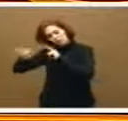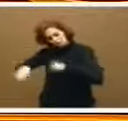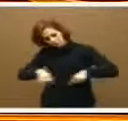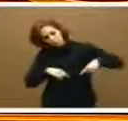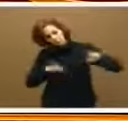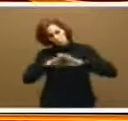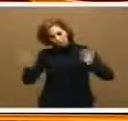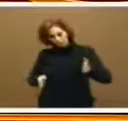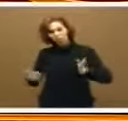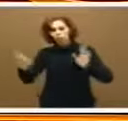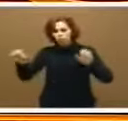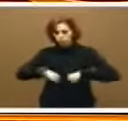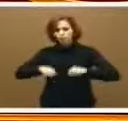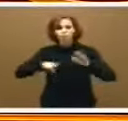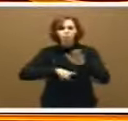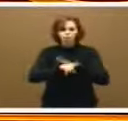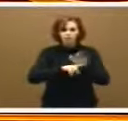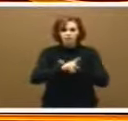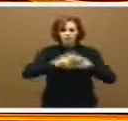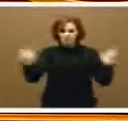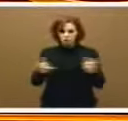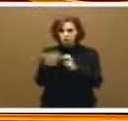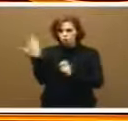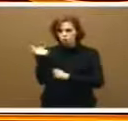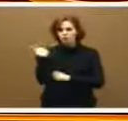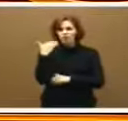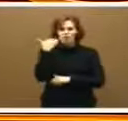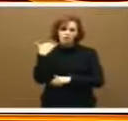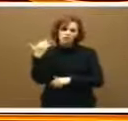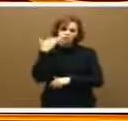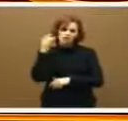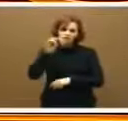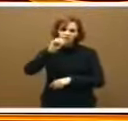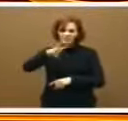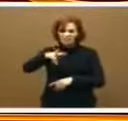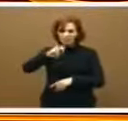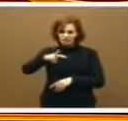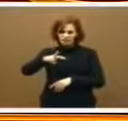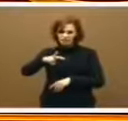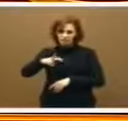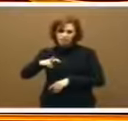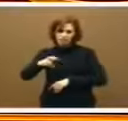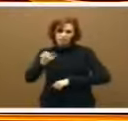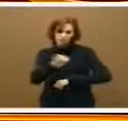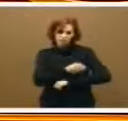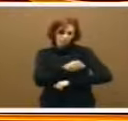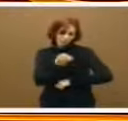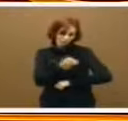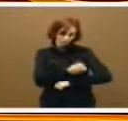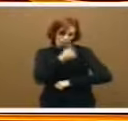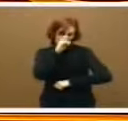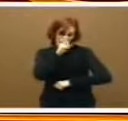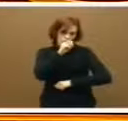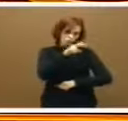la mesa de la Asamblea en reunión celebrada el día 13 de diciembre de 2014, ordenándose su